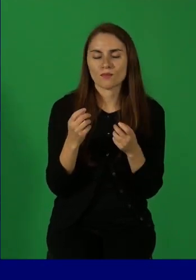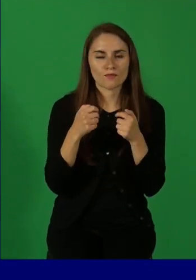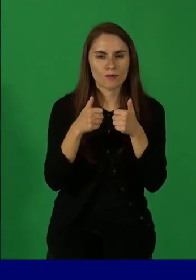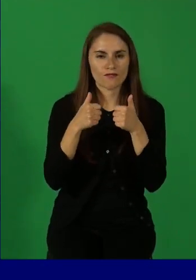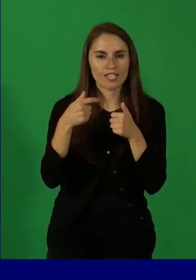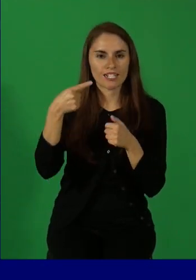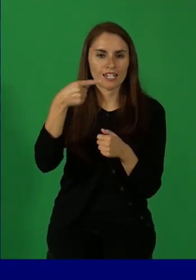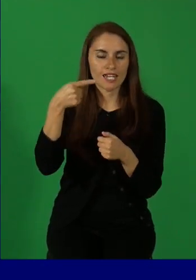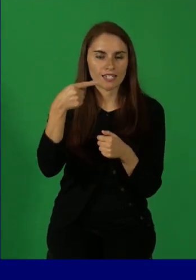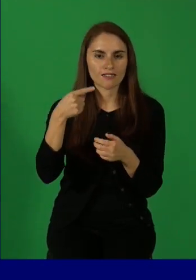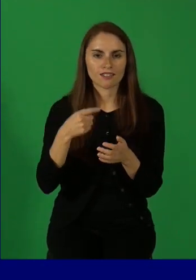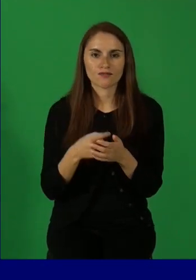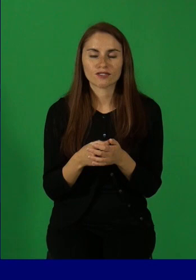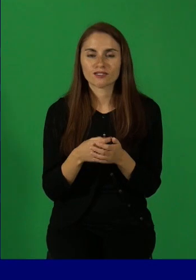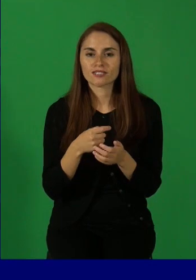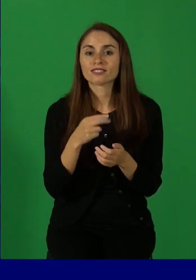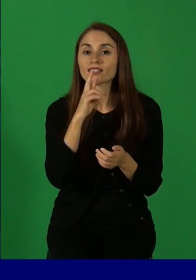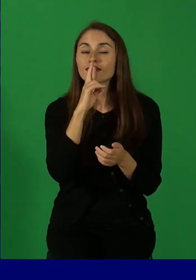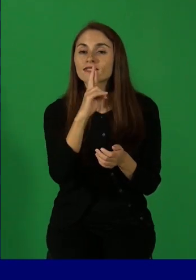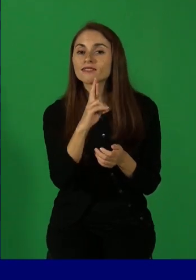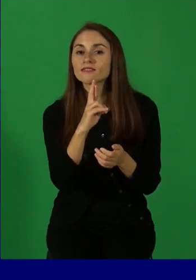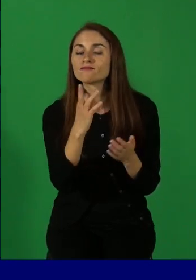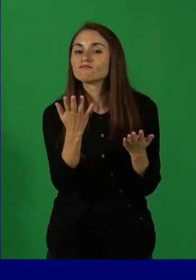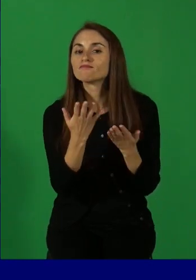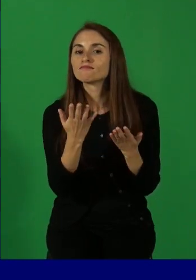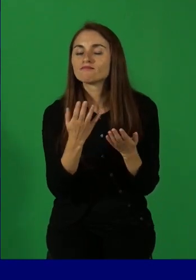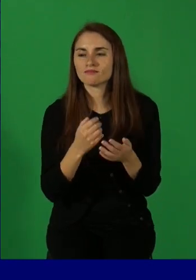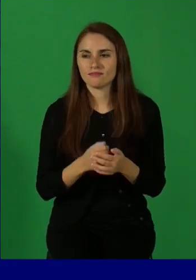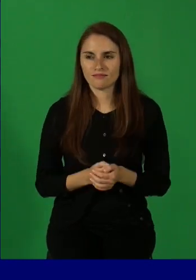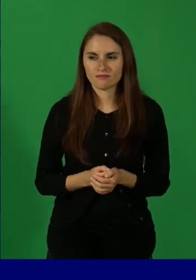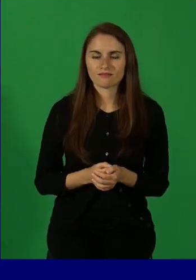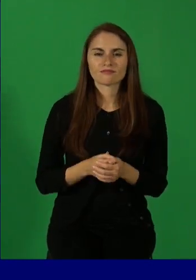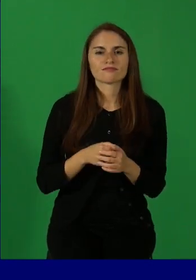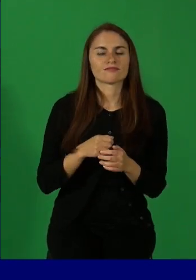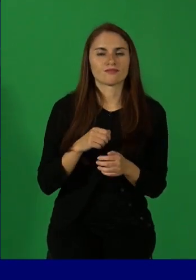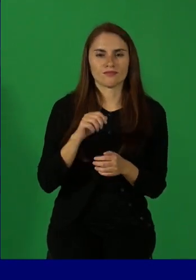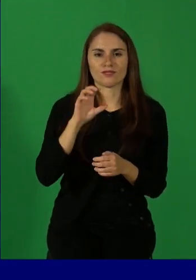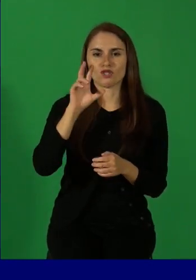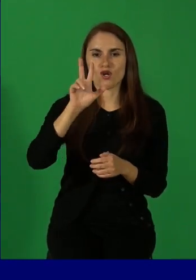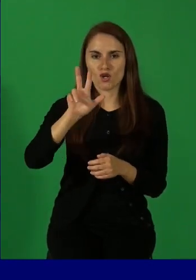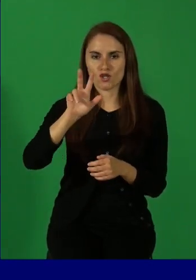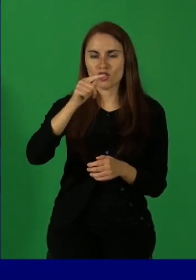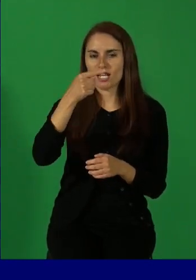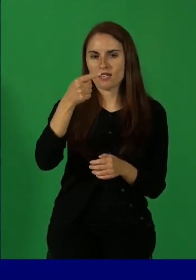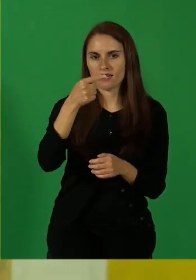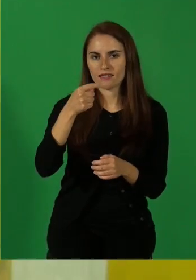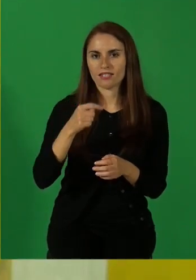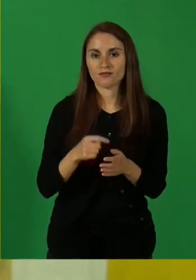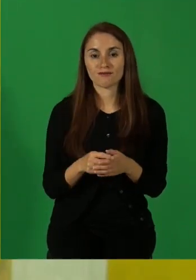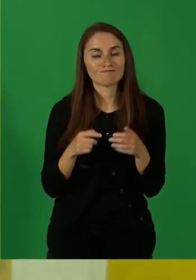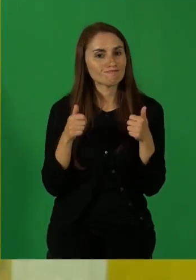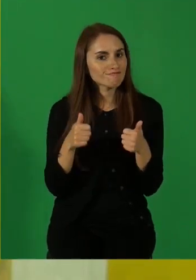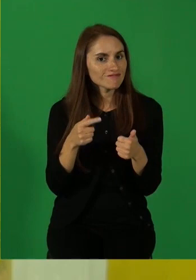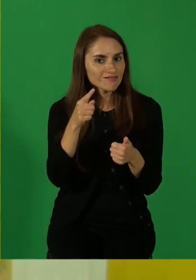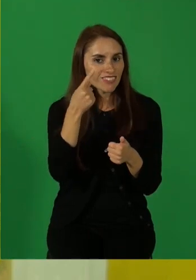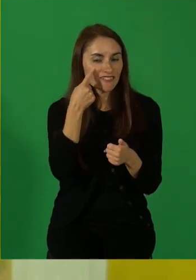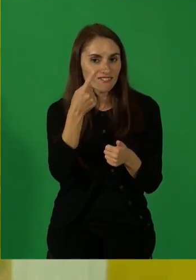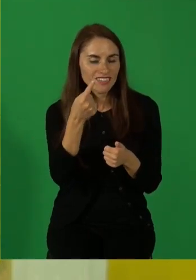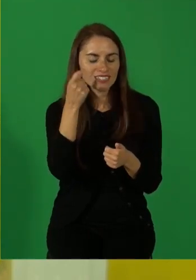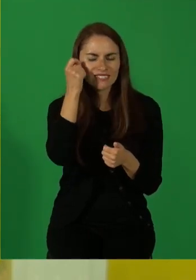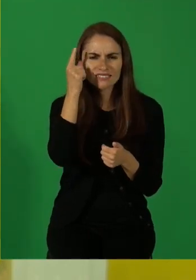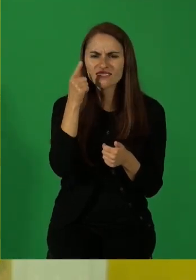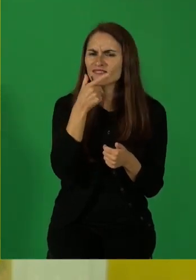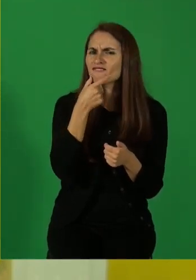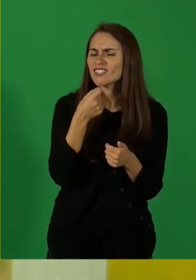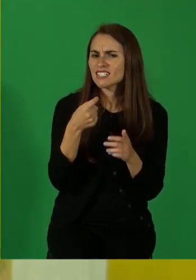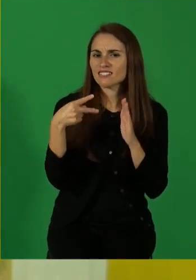bien, negativo. Entonces, ¿cuál sería finalmente nuestro resultado? 8 negativo. ¿Ves que es muy fácil dividir?